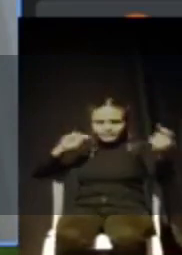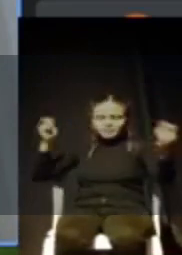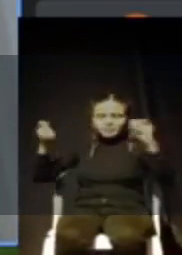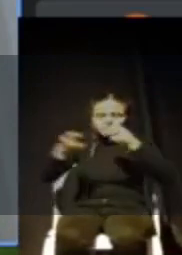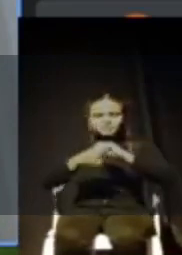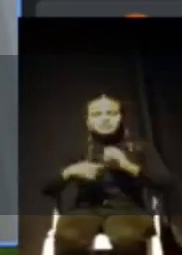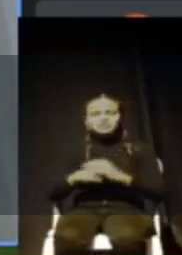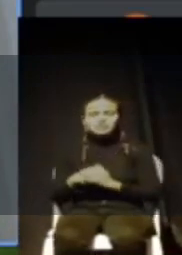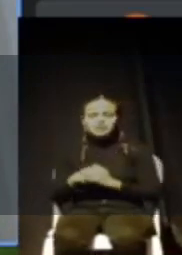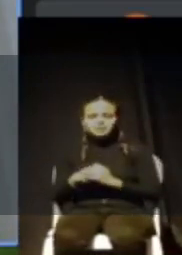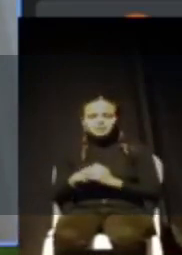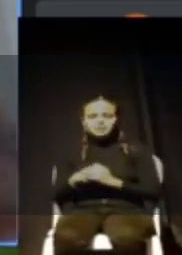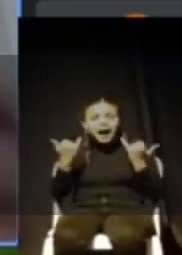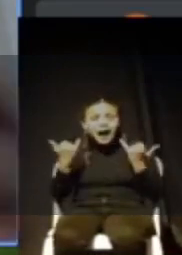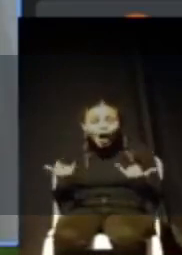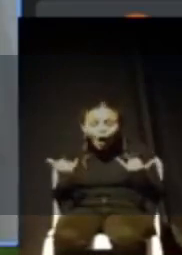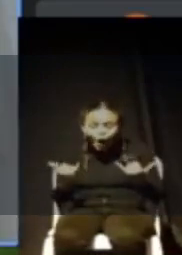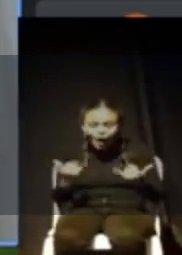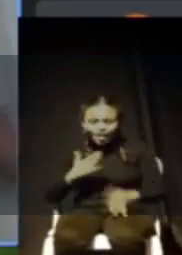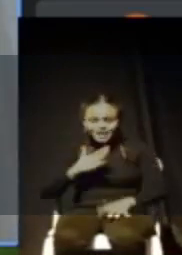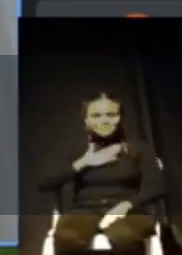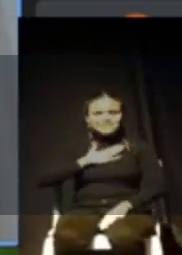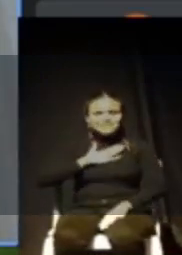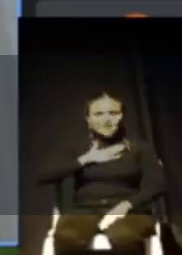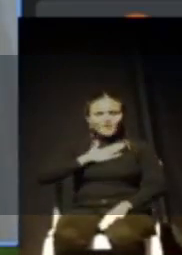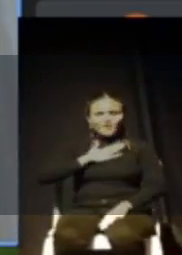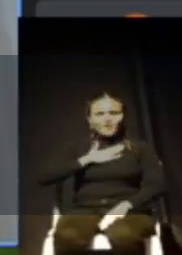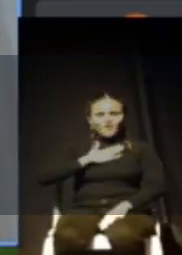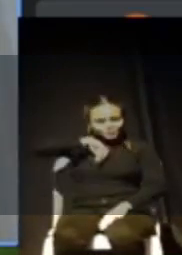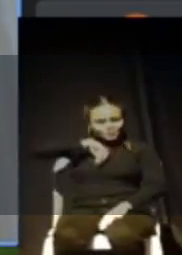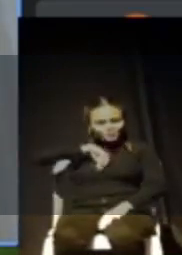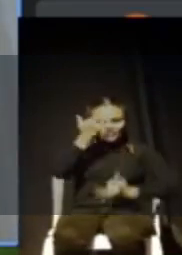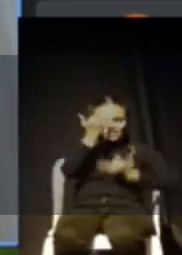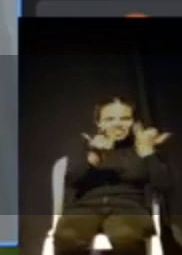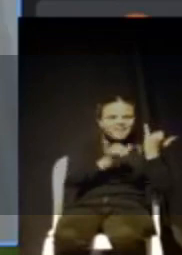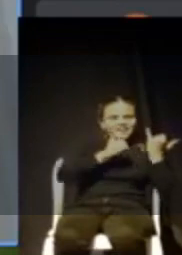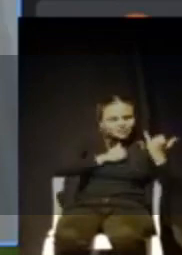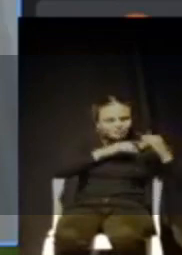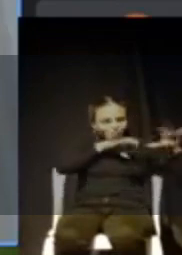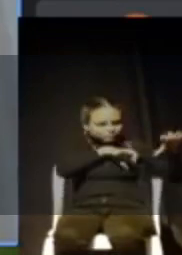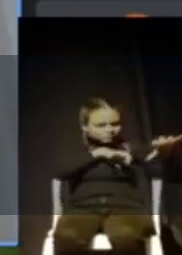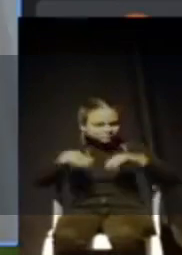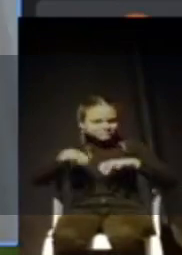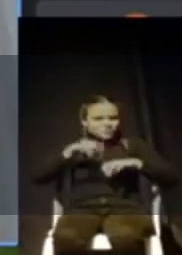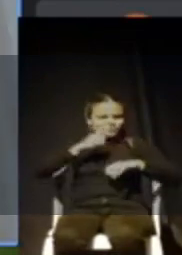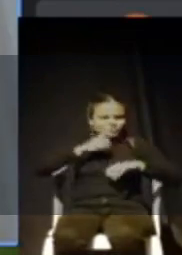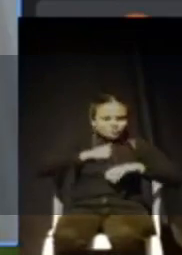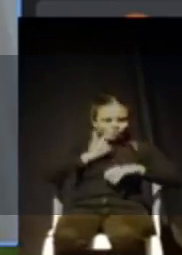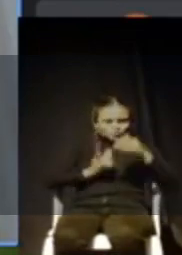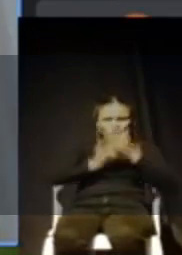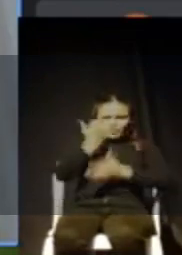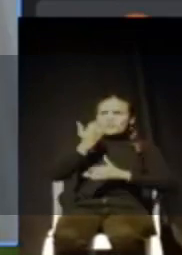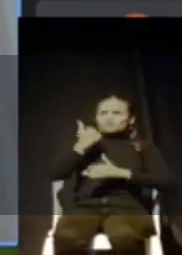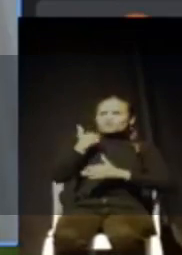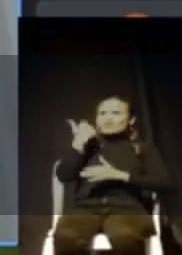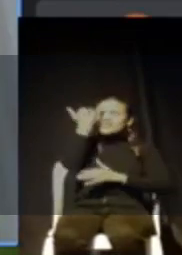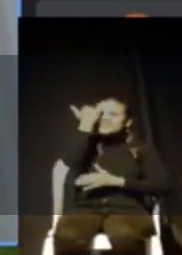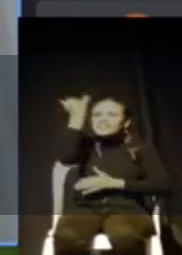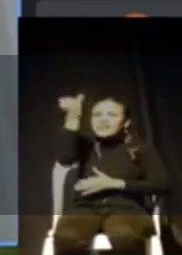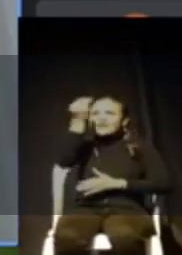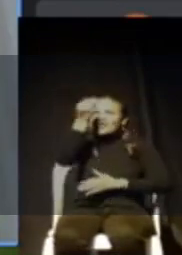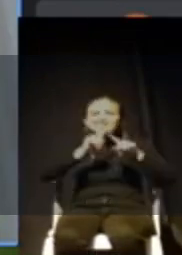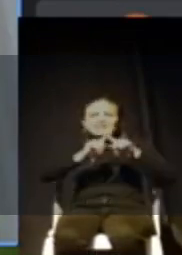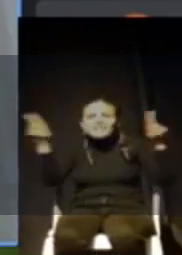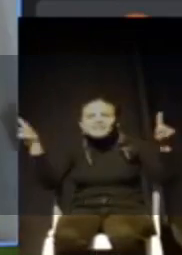ser en un ritmo propio, aportado por los nuevos hombres, un nuevo lenguaje, una nueva humanidad. La